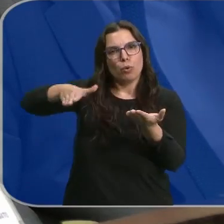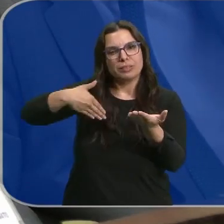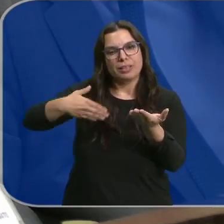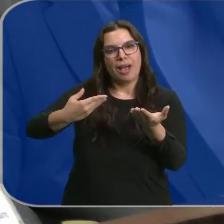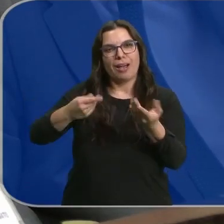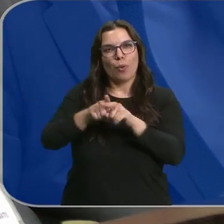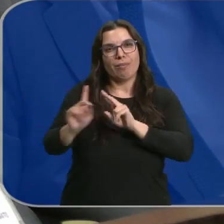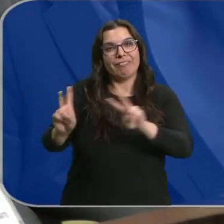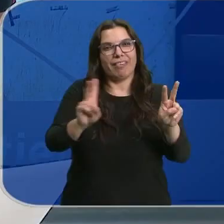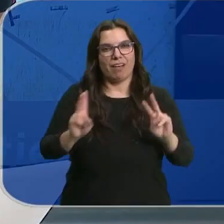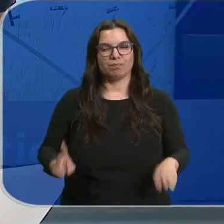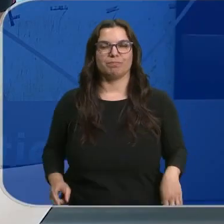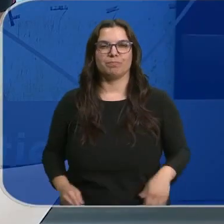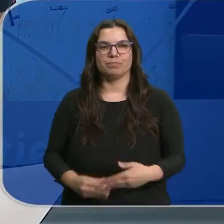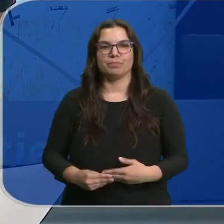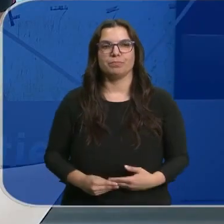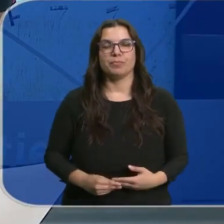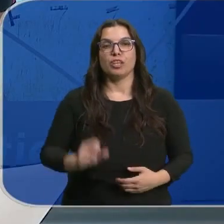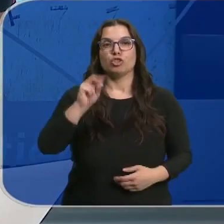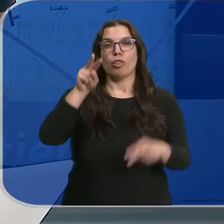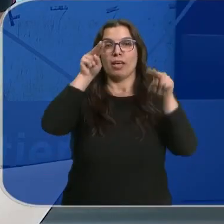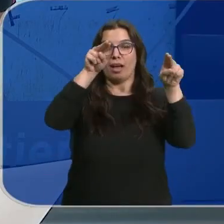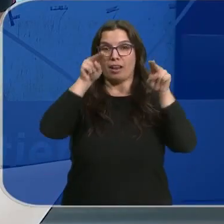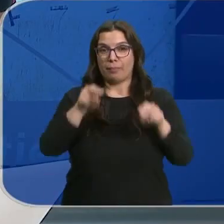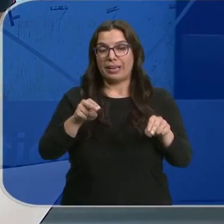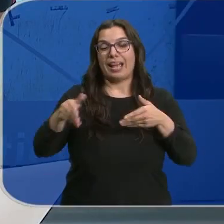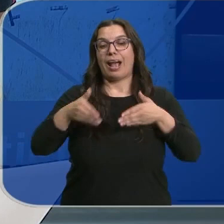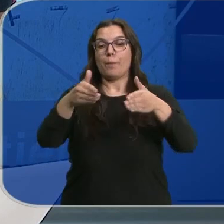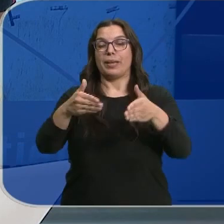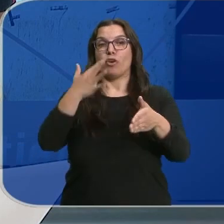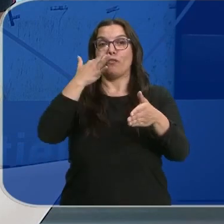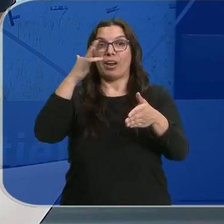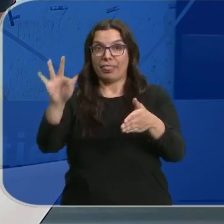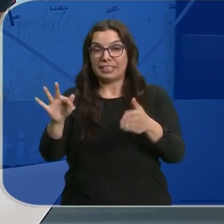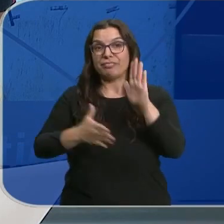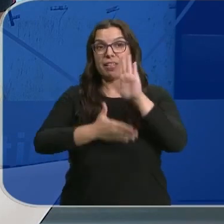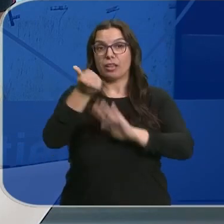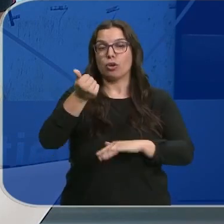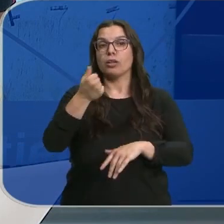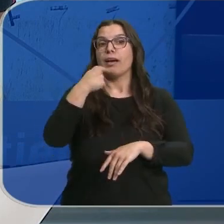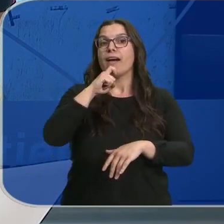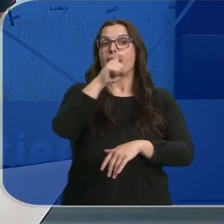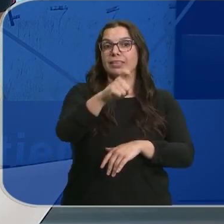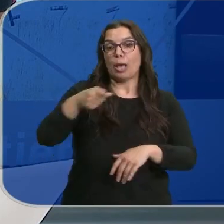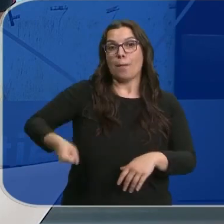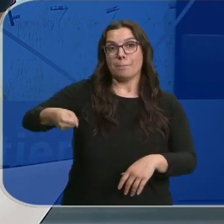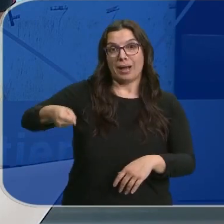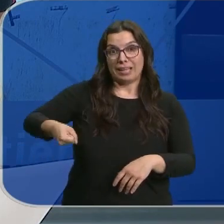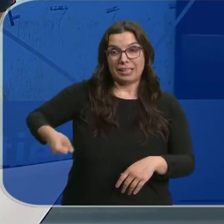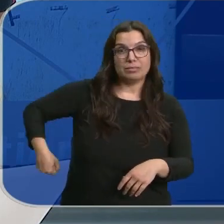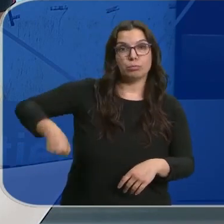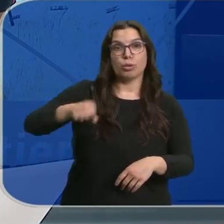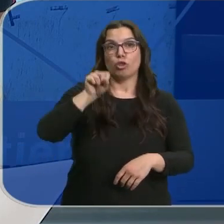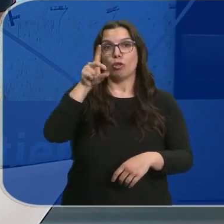hay vida. Los 12 albergues del Camino Francés Federación anuncian que no admitirán maletas a partir del